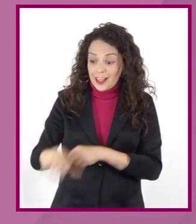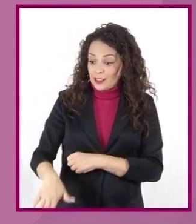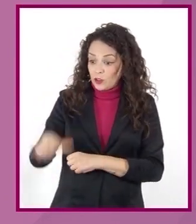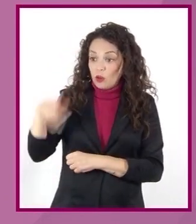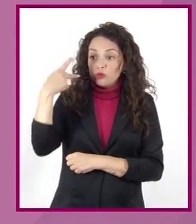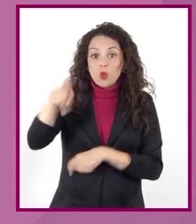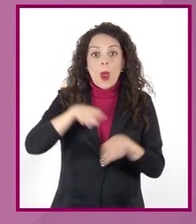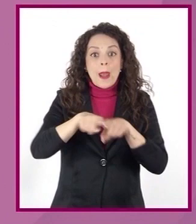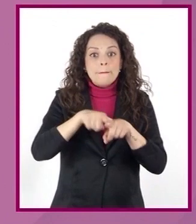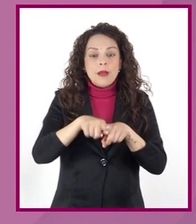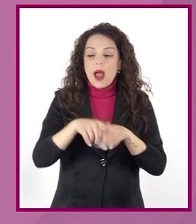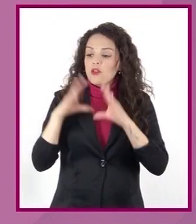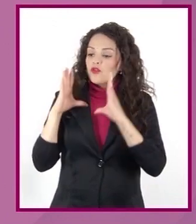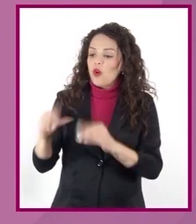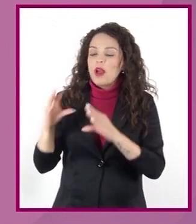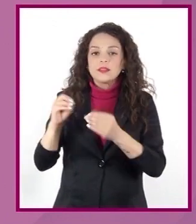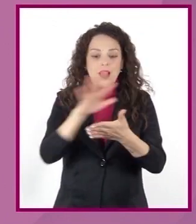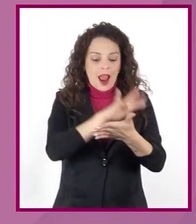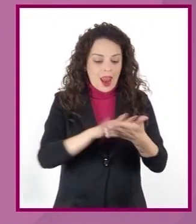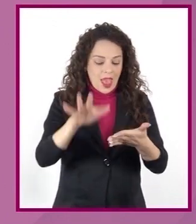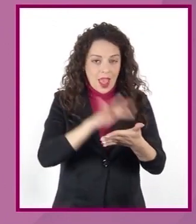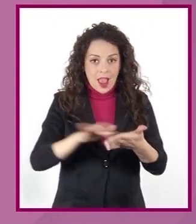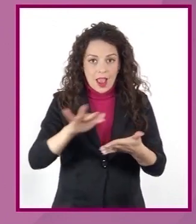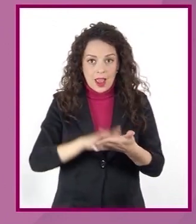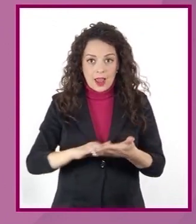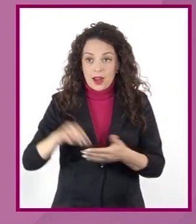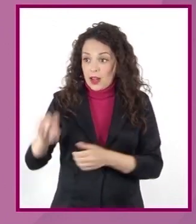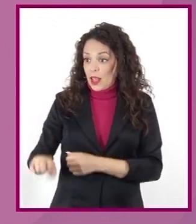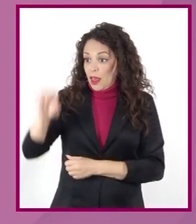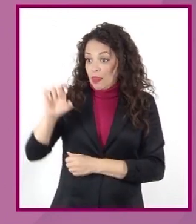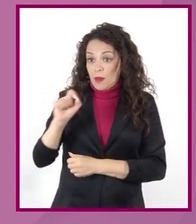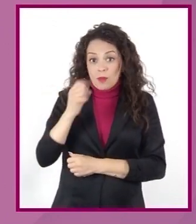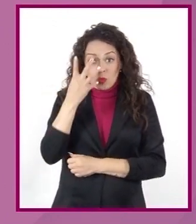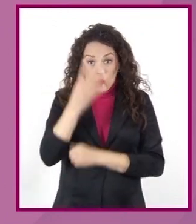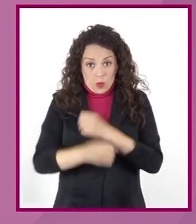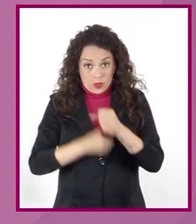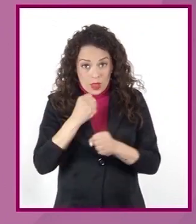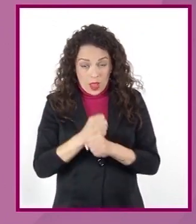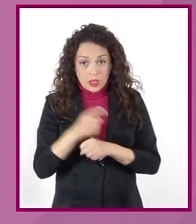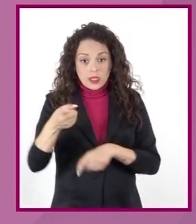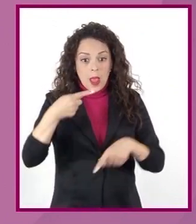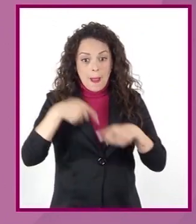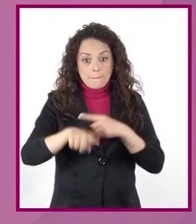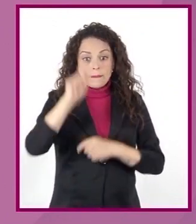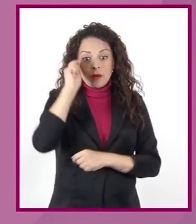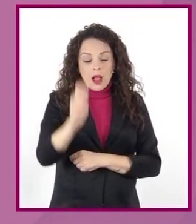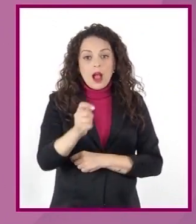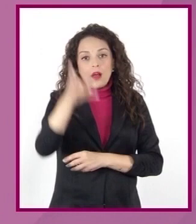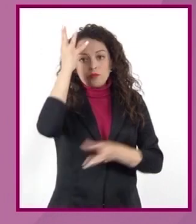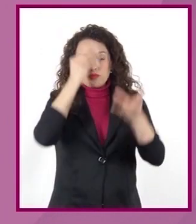le enseñó a leer. A los 24 años comenzó a estudiar la primaria.